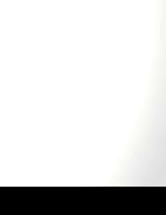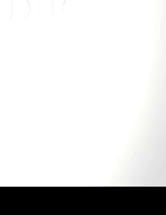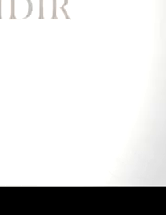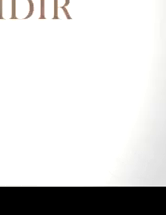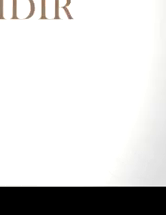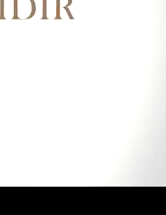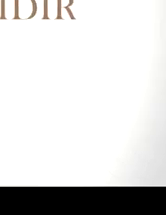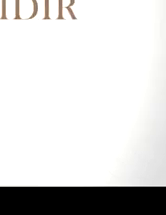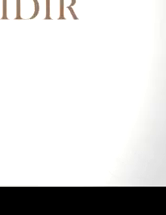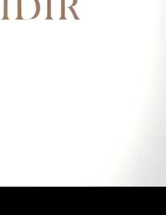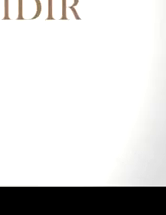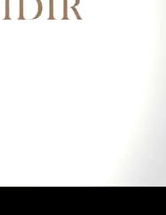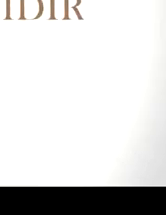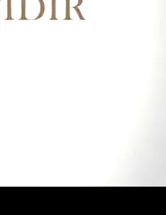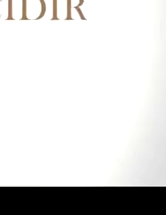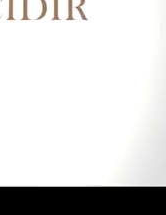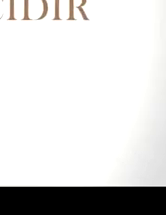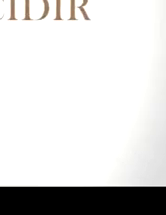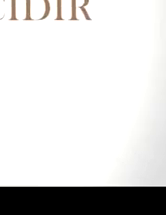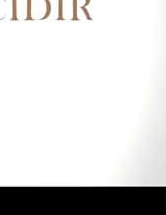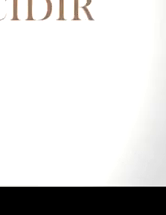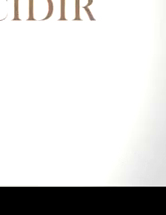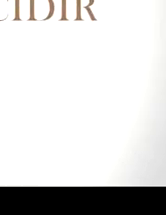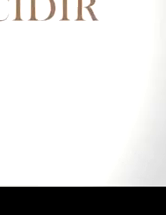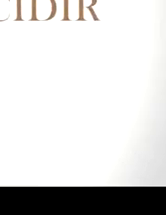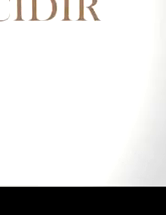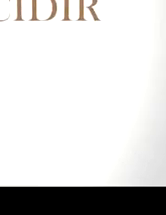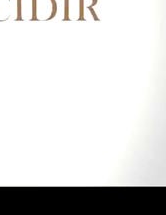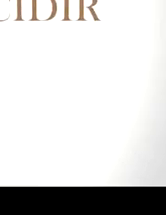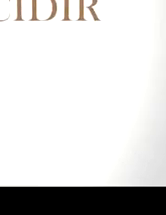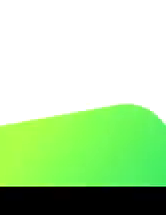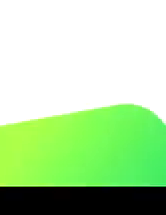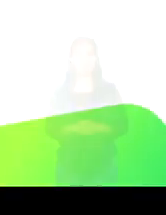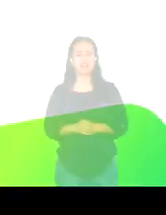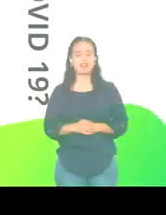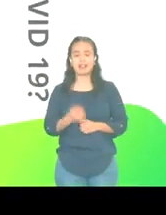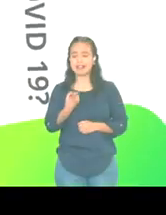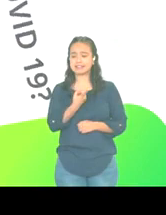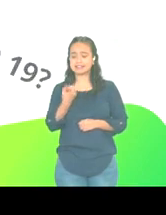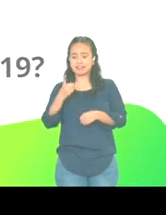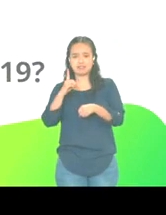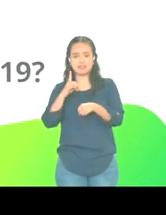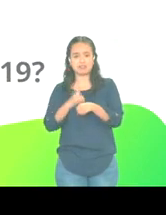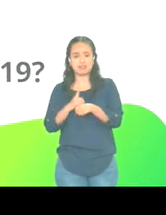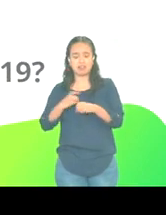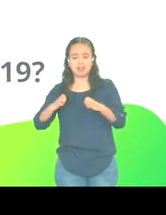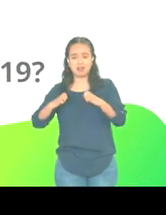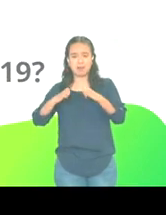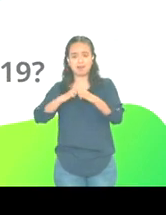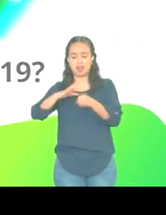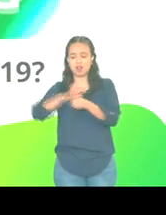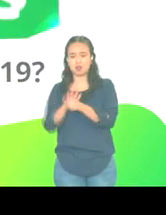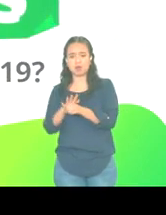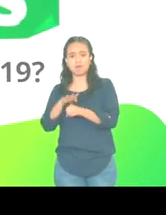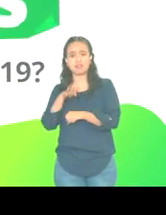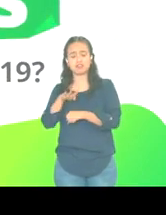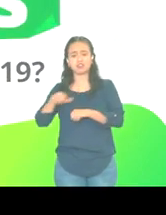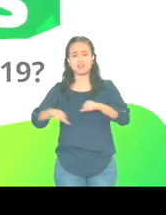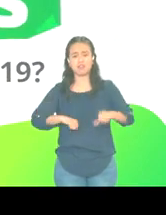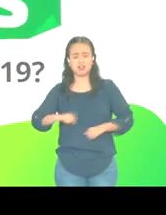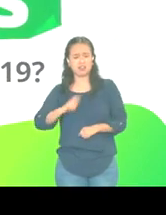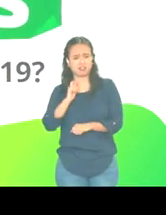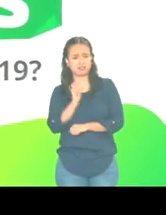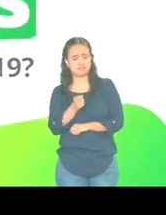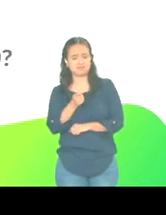alimento. 62ª Legislatura, debatir para decidir. ¿Qué hemos hecho en estos 100 días de acciones ante